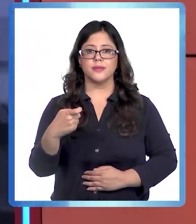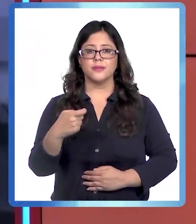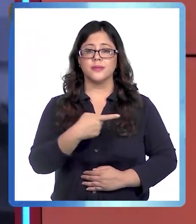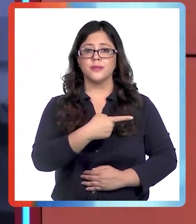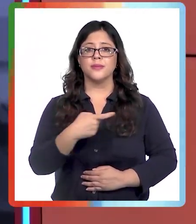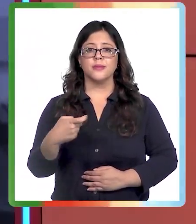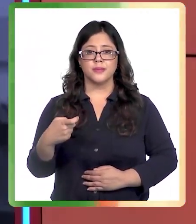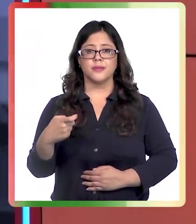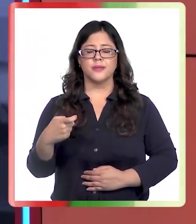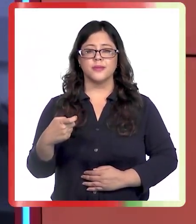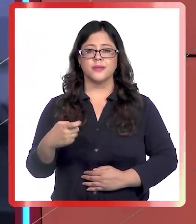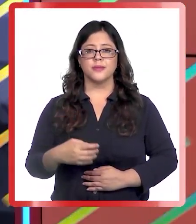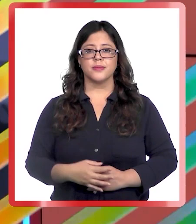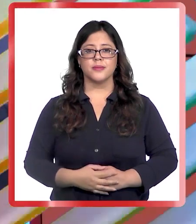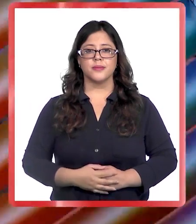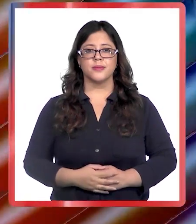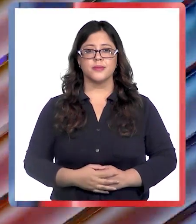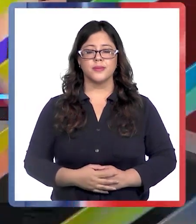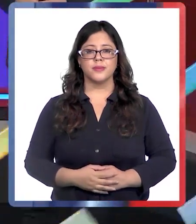100.